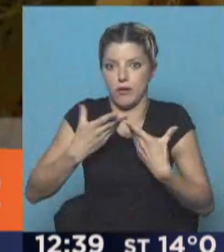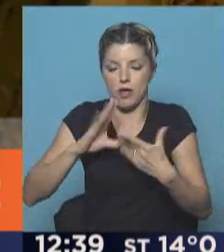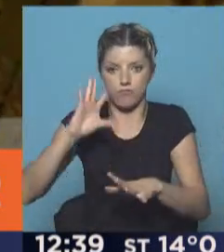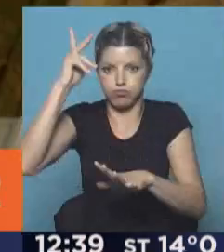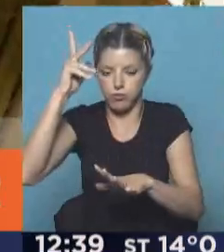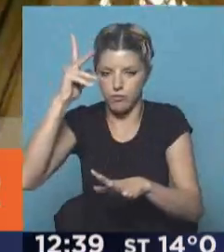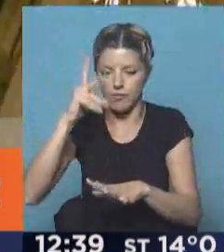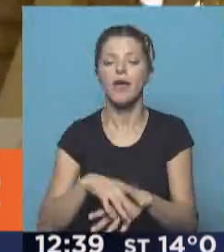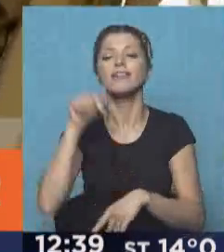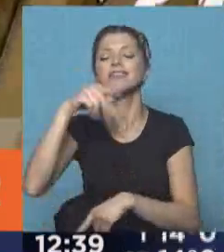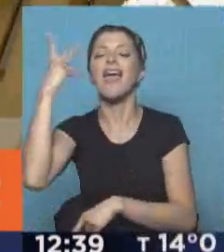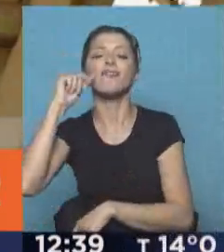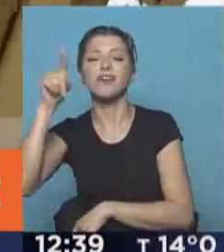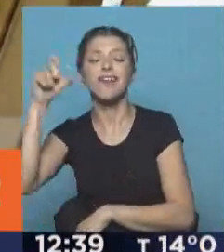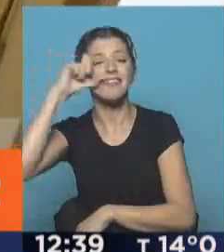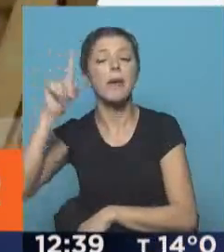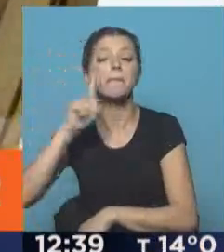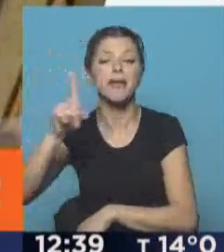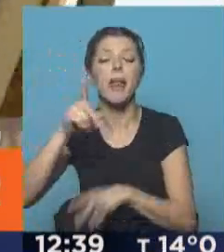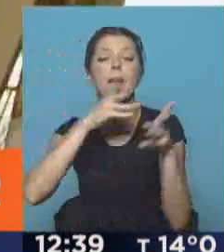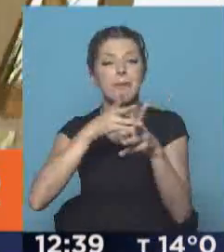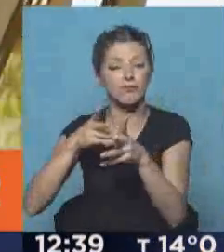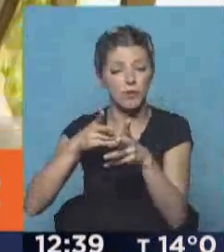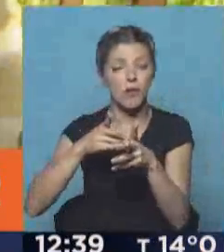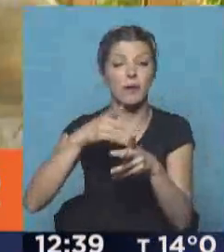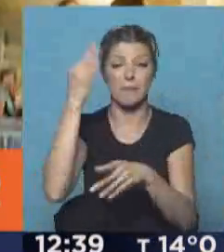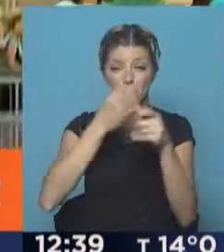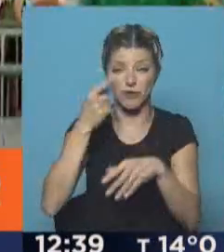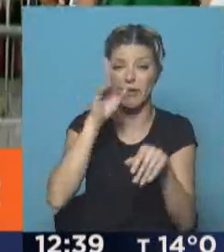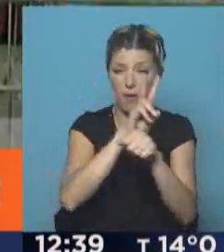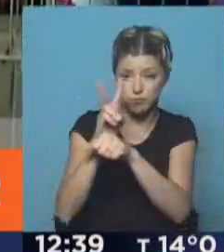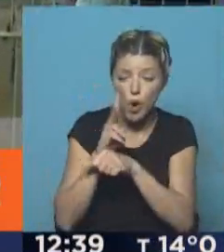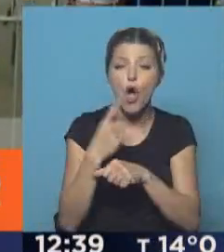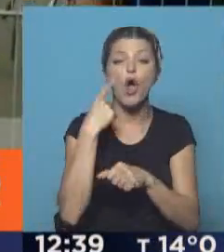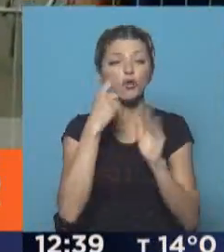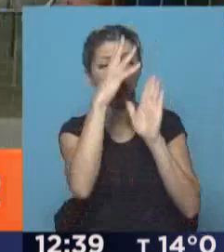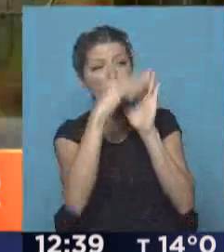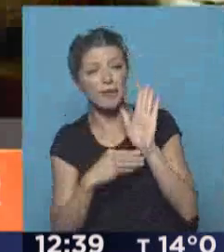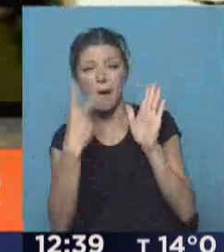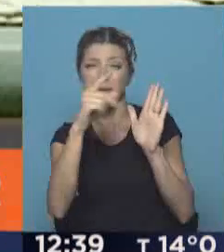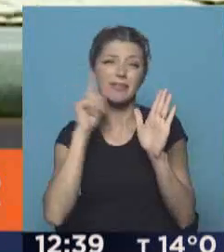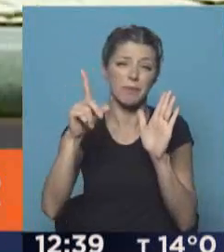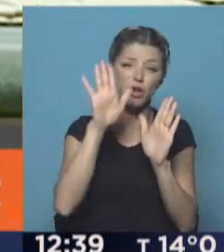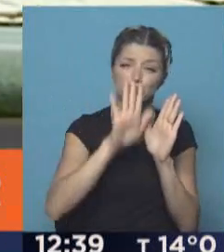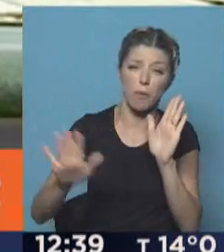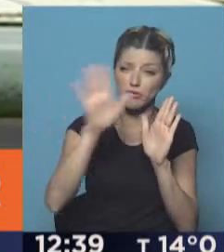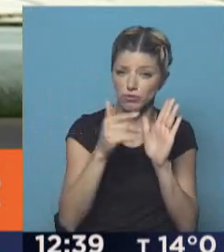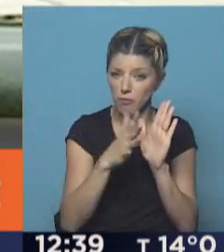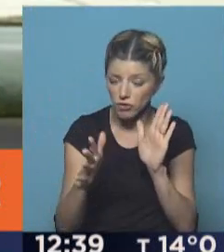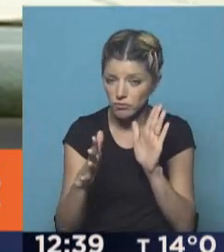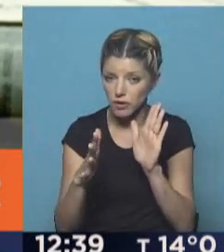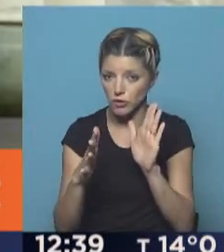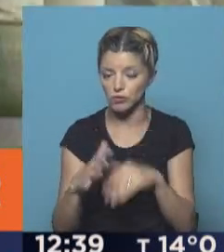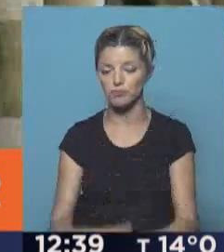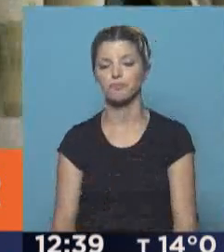agentes antiterroristas, en su mayoría concentrados en París, para monitorear una lista de más de 20.000 sospechosos.